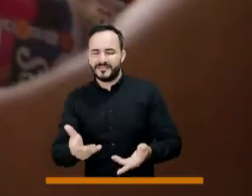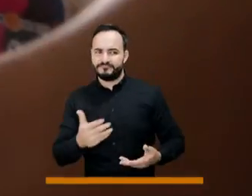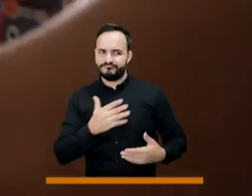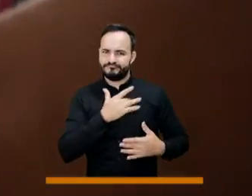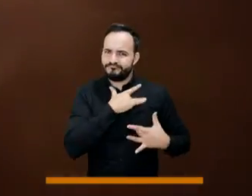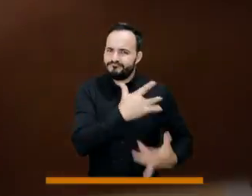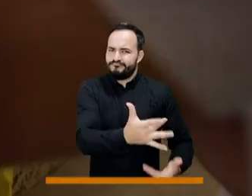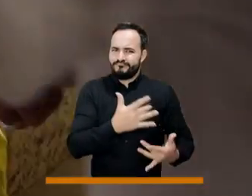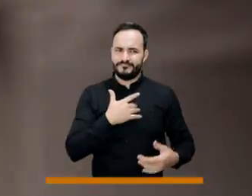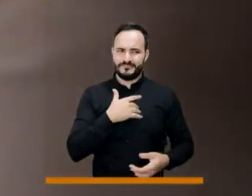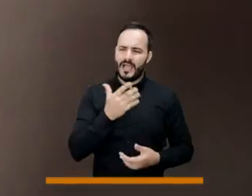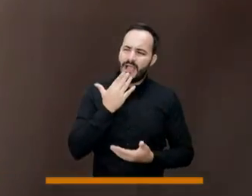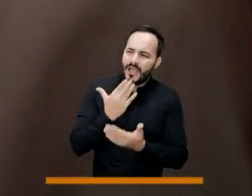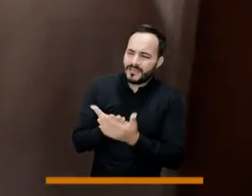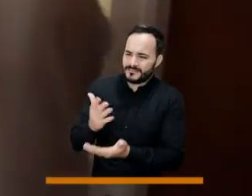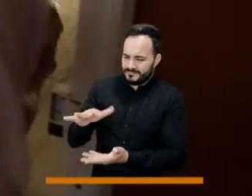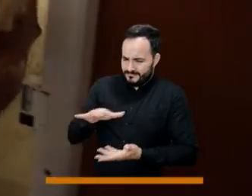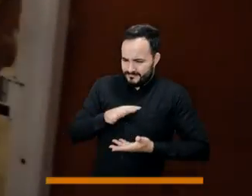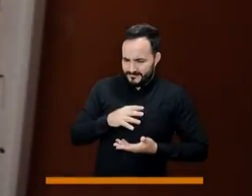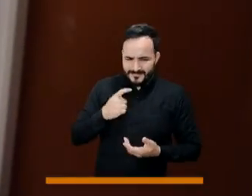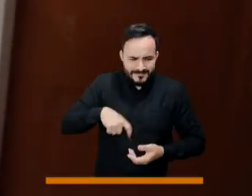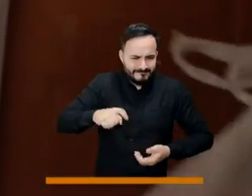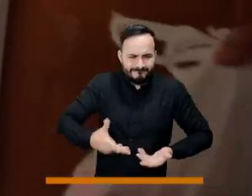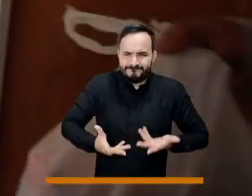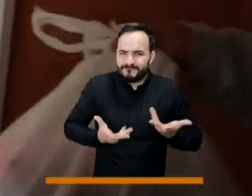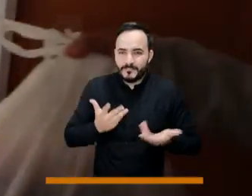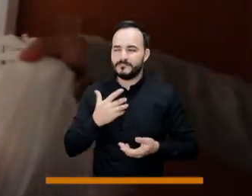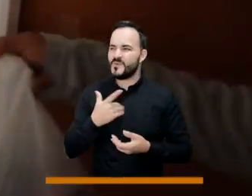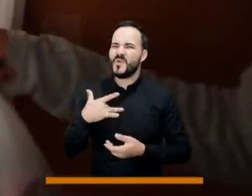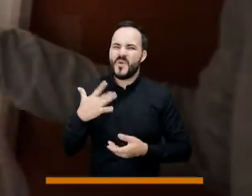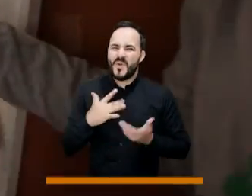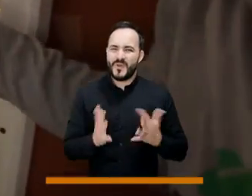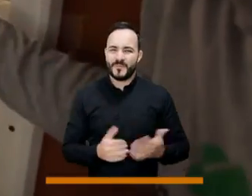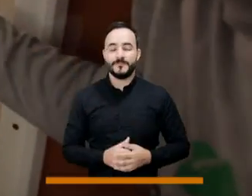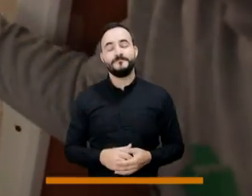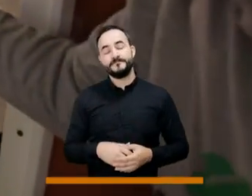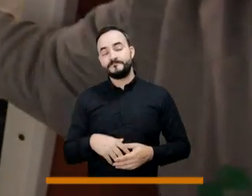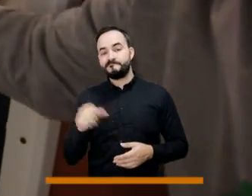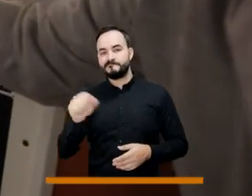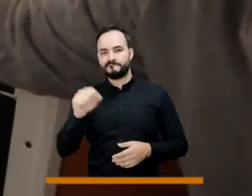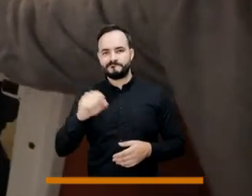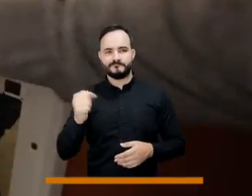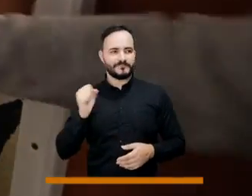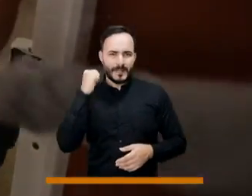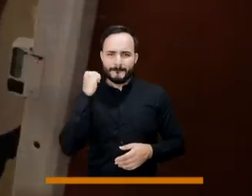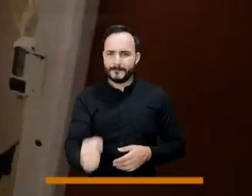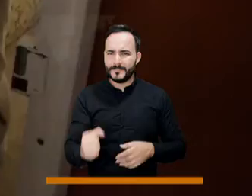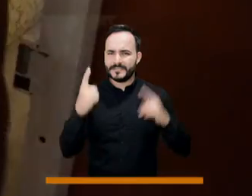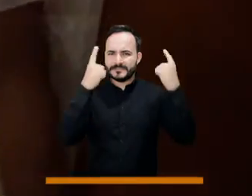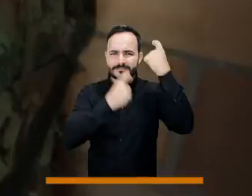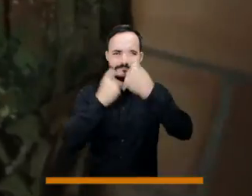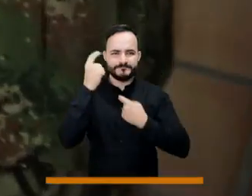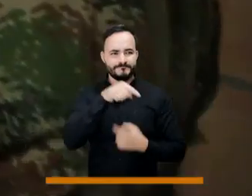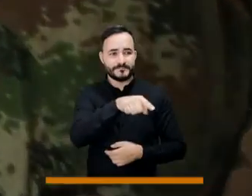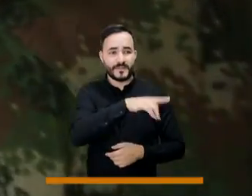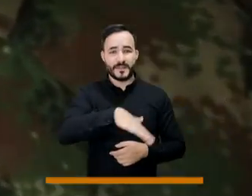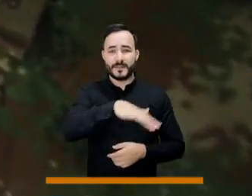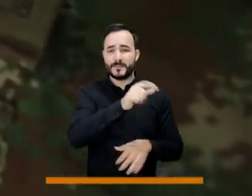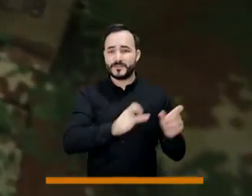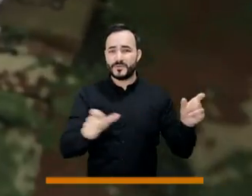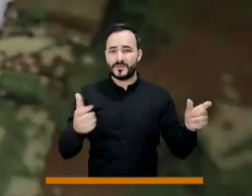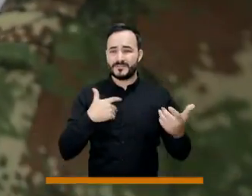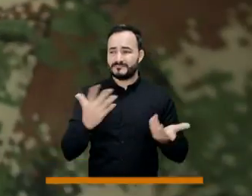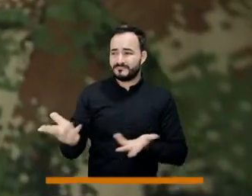entregar solidaridad en las manos de una persona que lo necesita? Claro que sí. Identificamos que lo más importante era la necesidad de que la gente